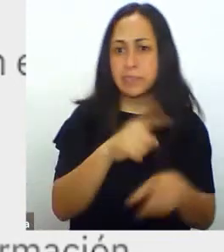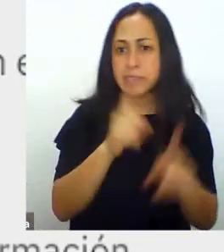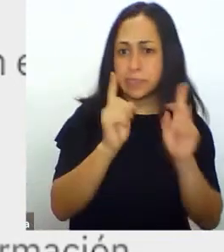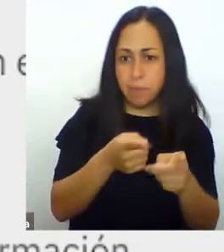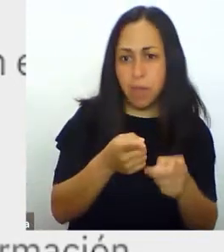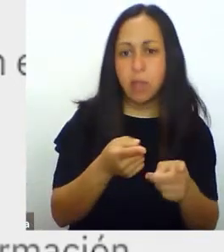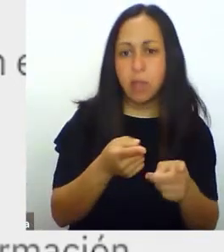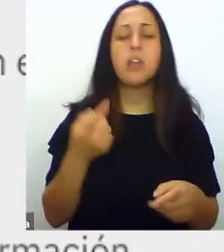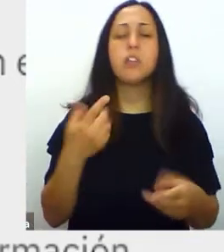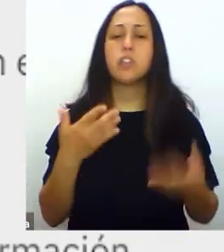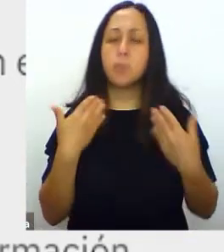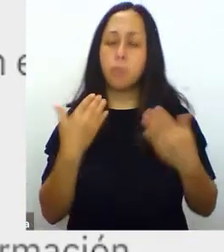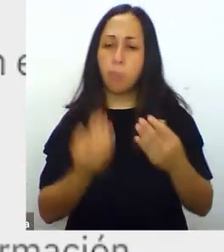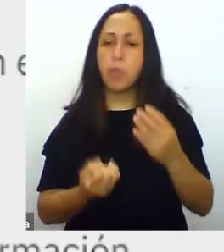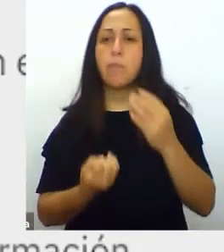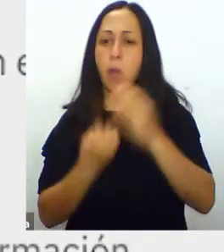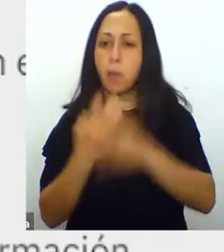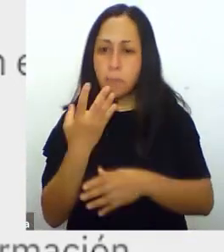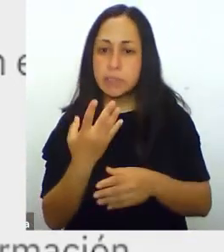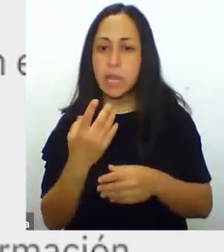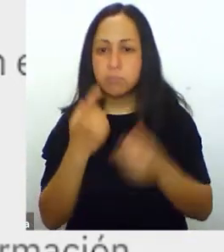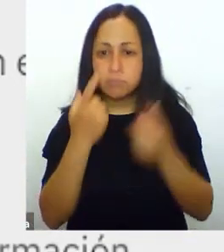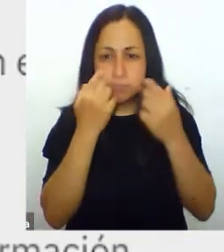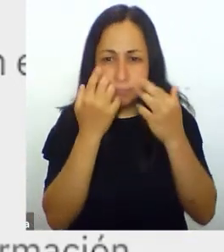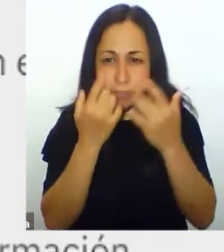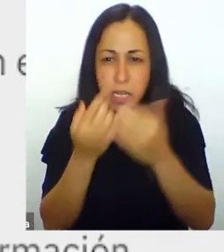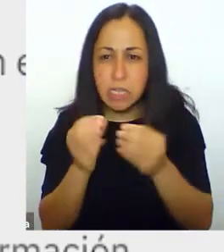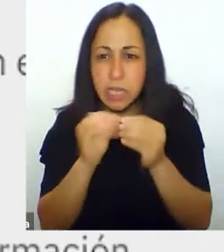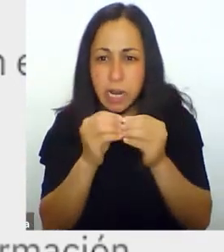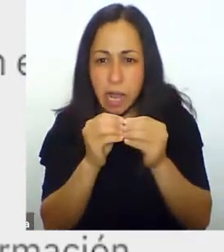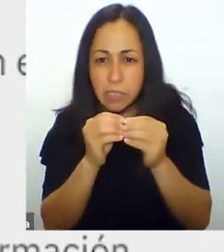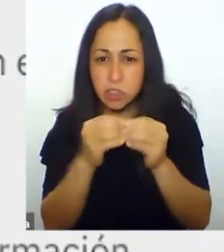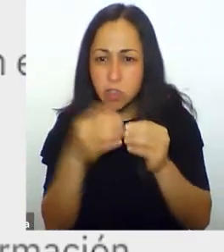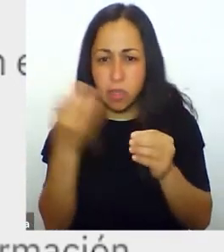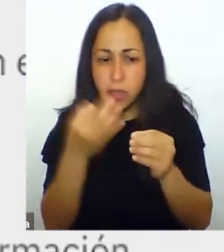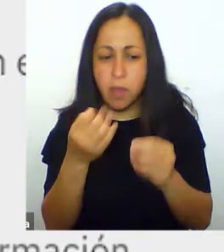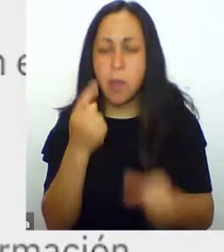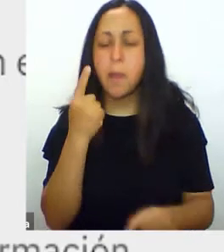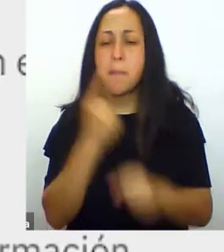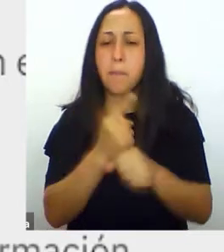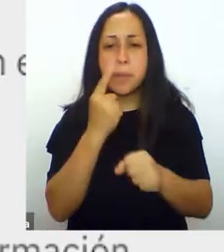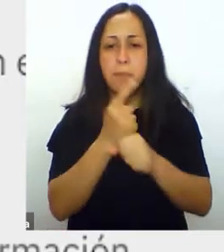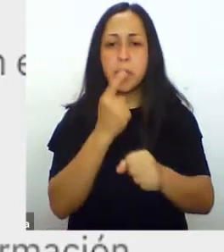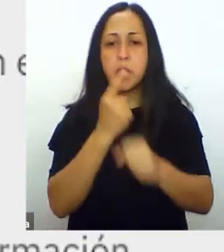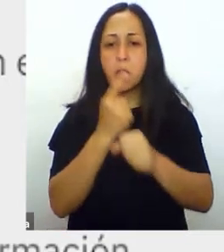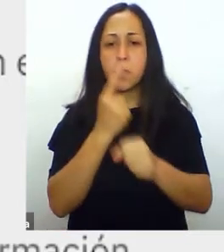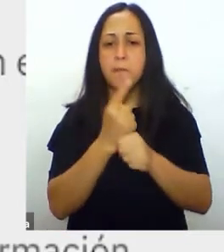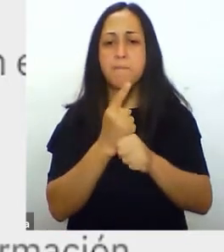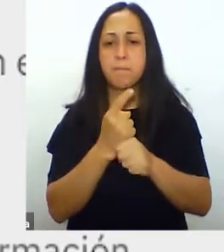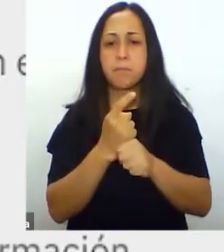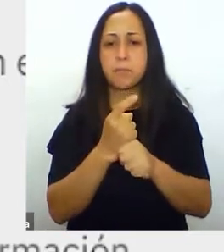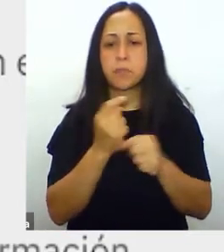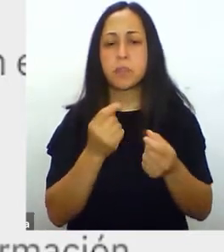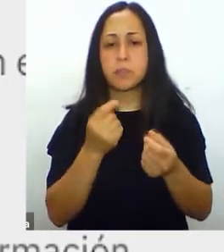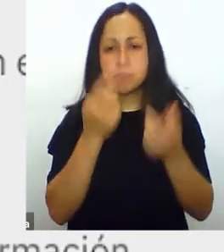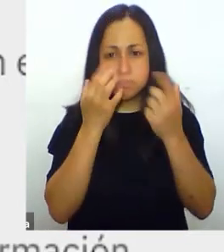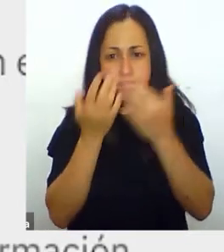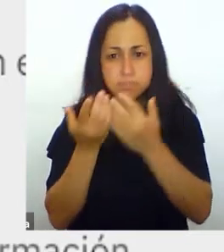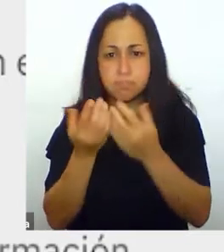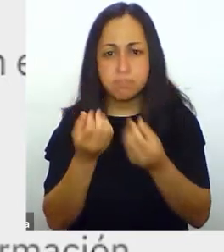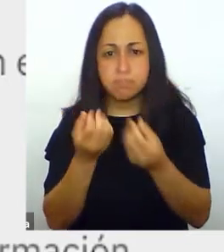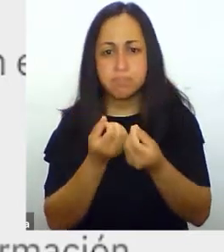Pero bueno, podemos empezar entonces a analizar un poquito este caso. En primera instancia,